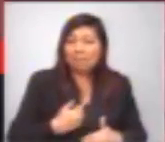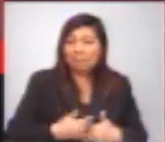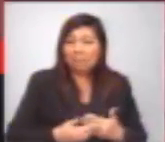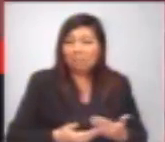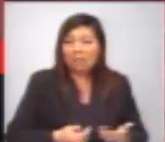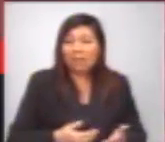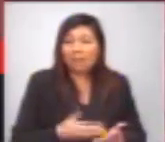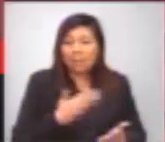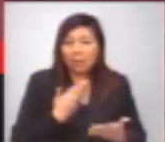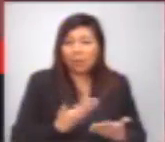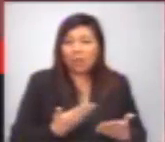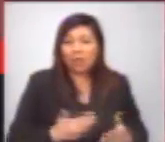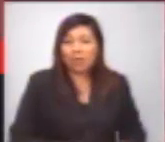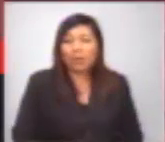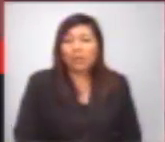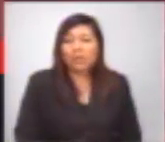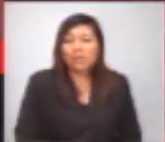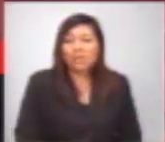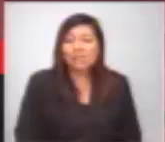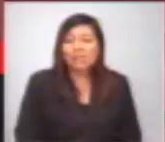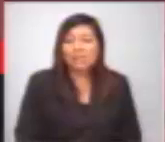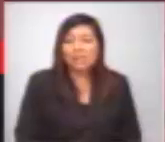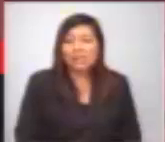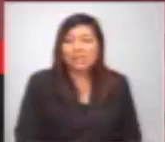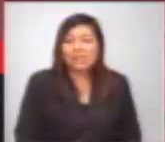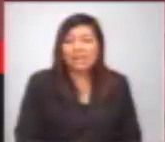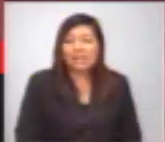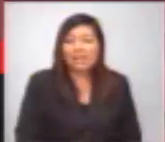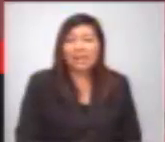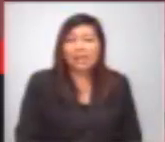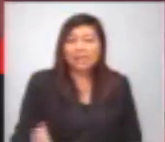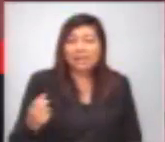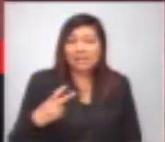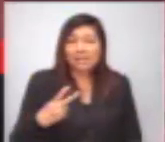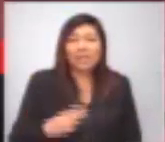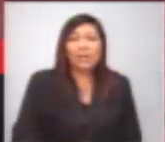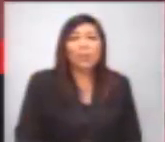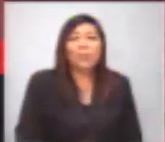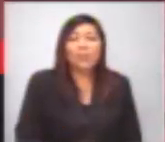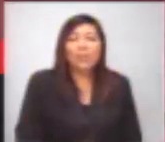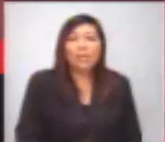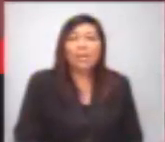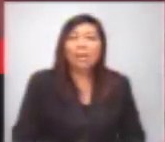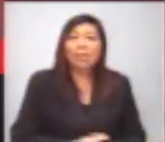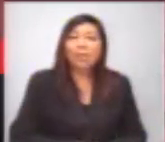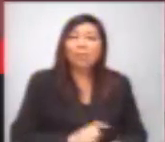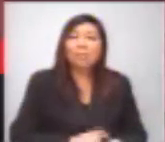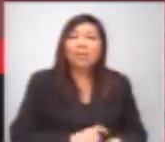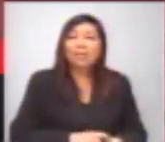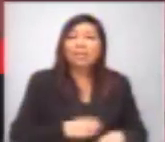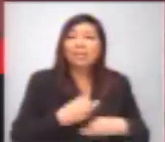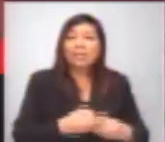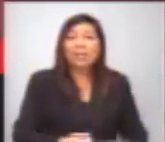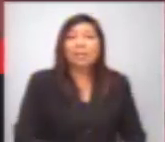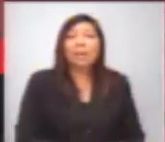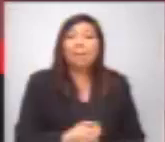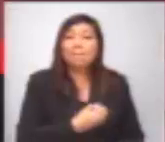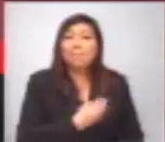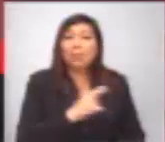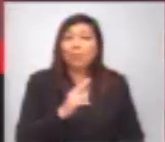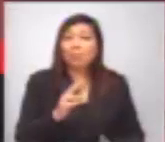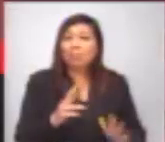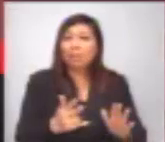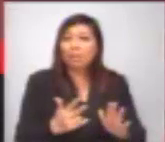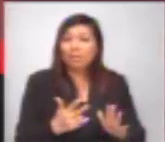vayan avanzando mejor las cosas? ¿O cuál es el problema que habría? En segundo lugar, señor, sobre los plazos. Desde mayo